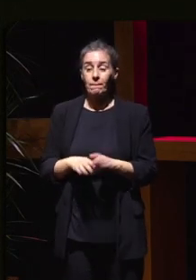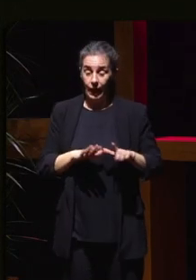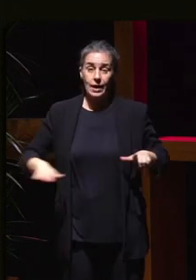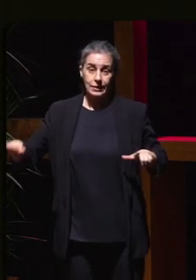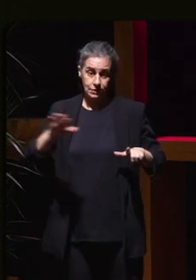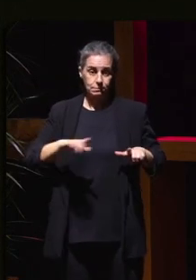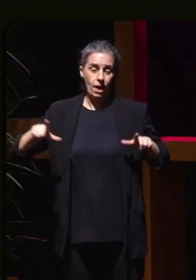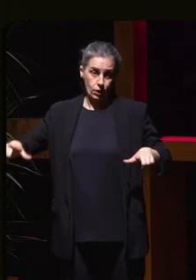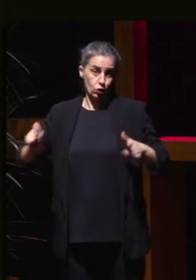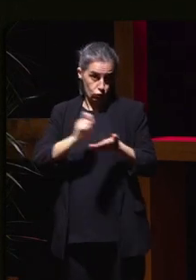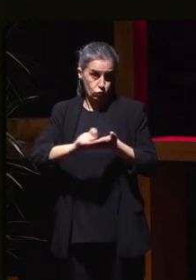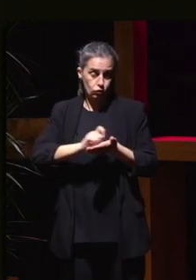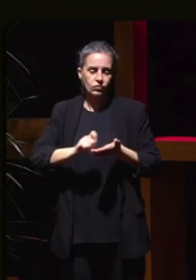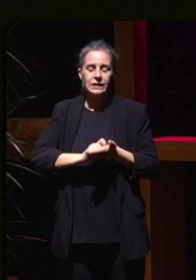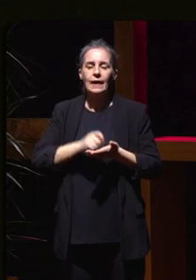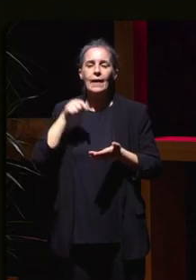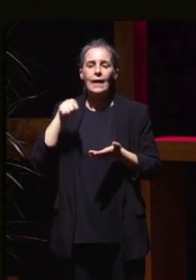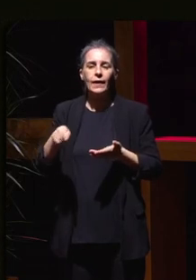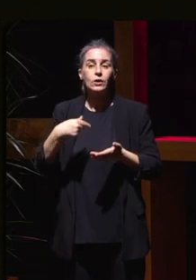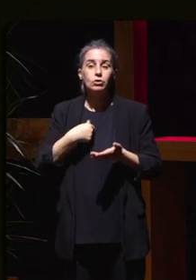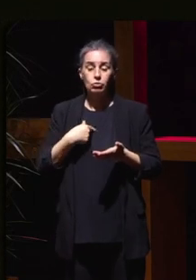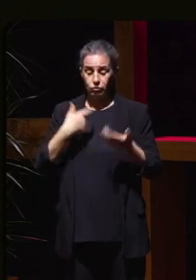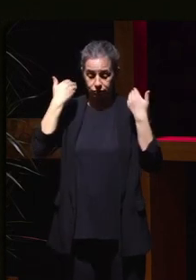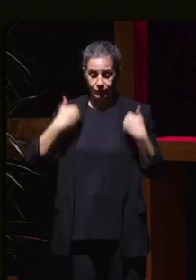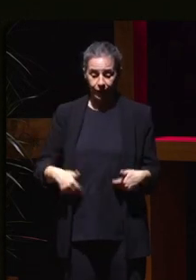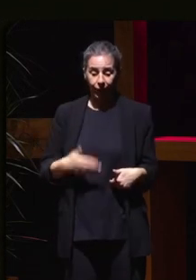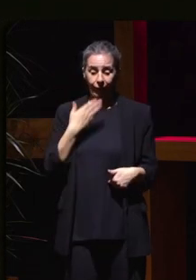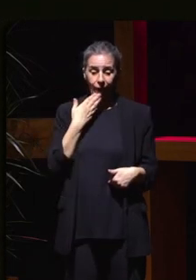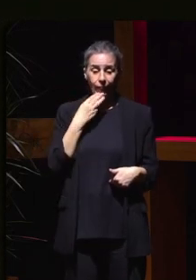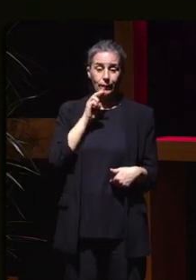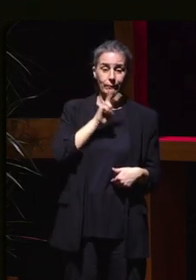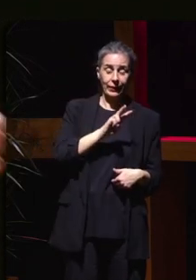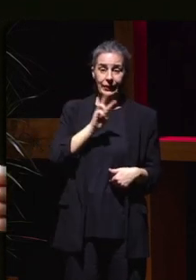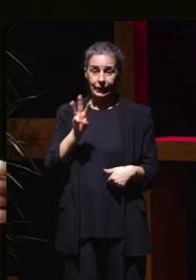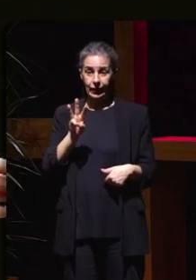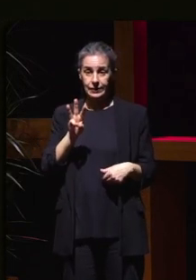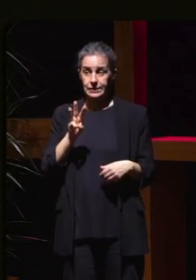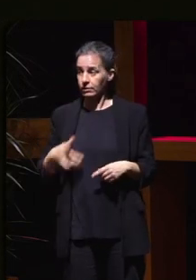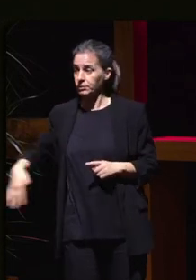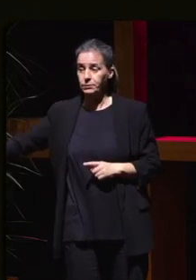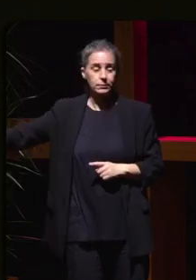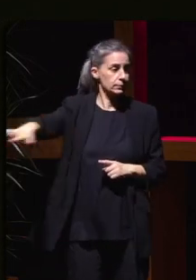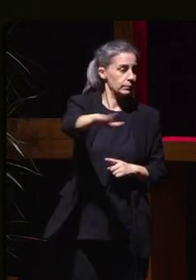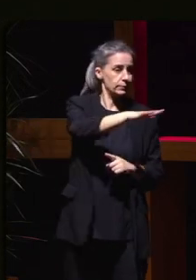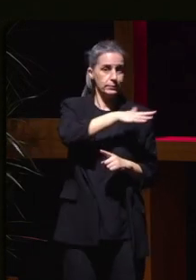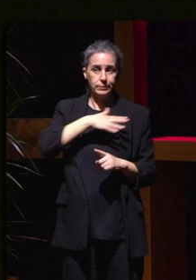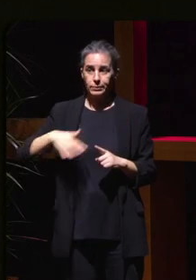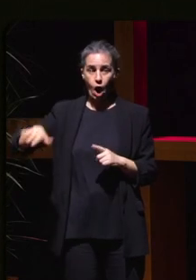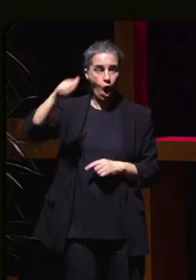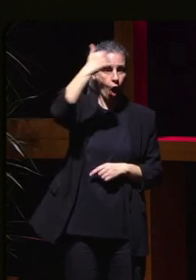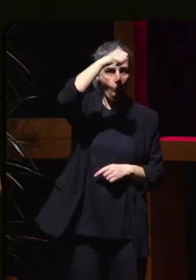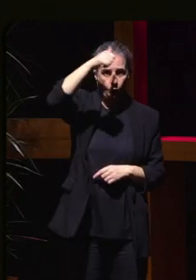eu era una raza de 23 años rodeada de señores de